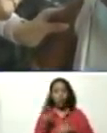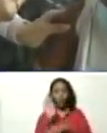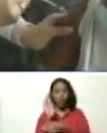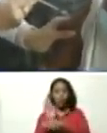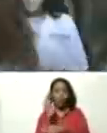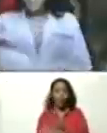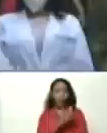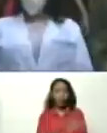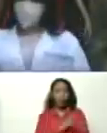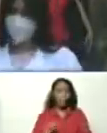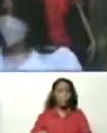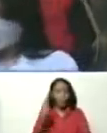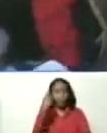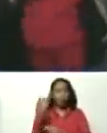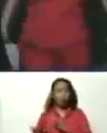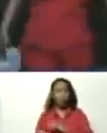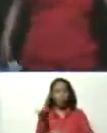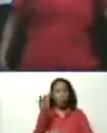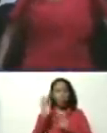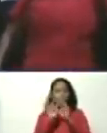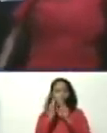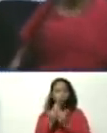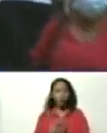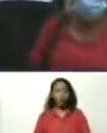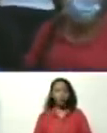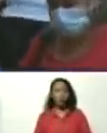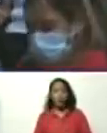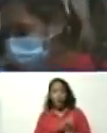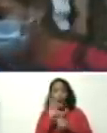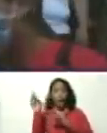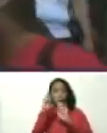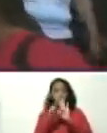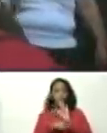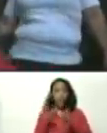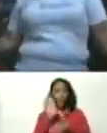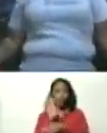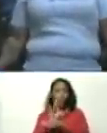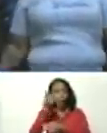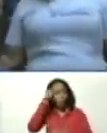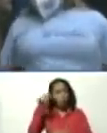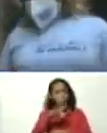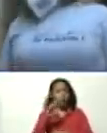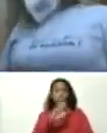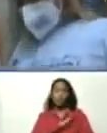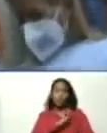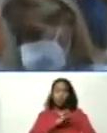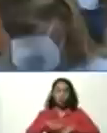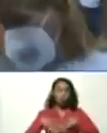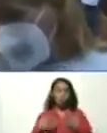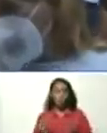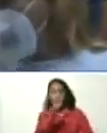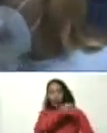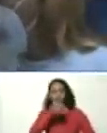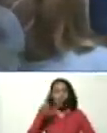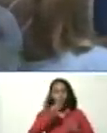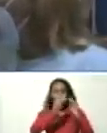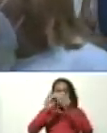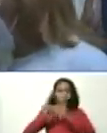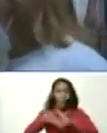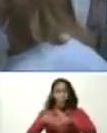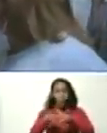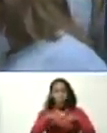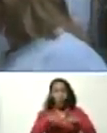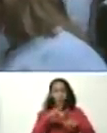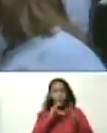preventiva, prioritaria, familiar, este nivel de protección del pueblo, y tenemos que perfeccionarlo,